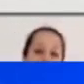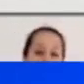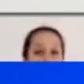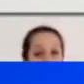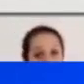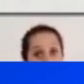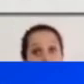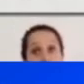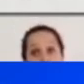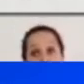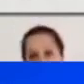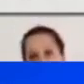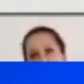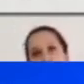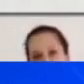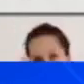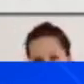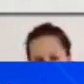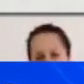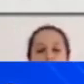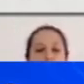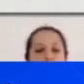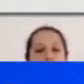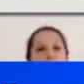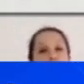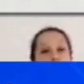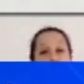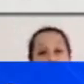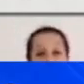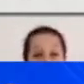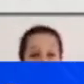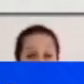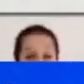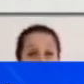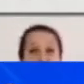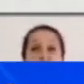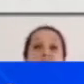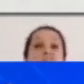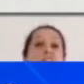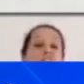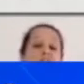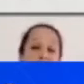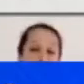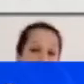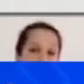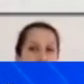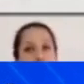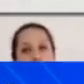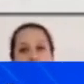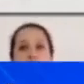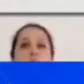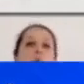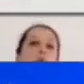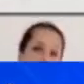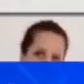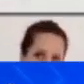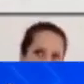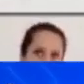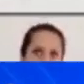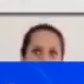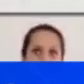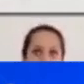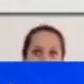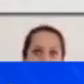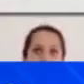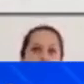años en el veinte treinta esta proporción aumentará al 16% dieciséis punto cinco para ser más preciso de